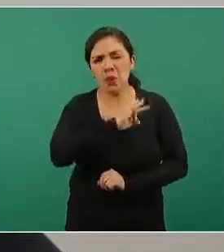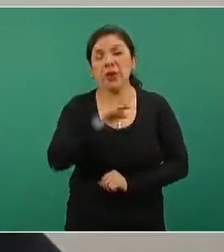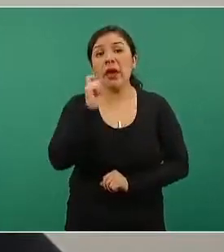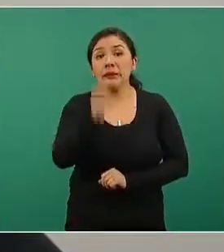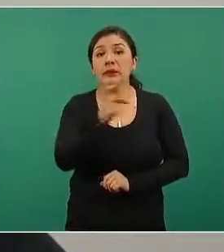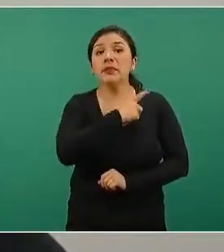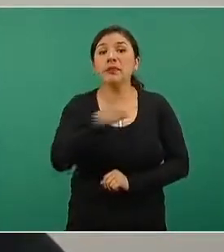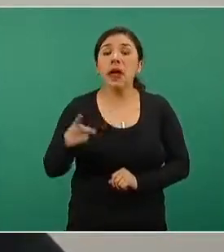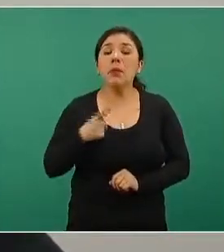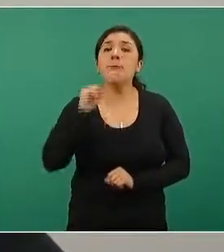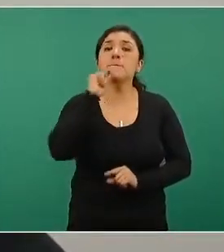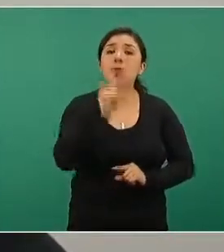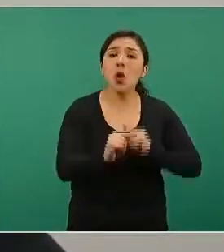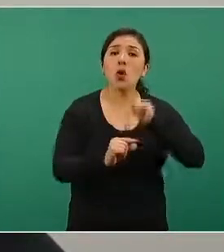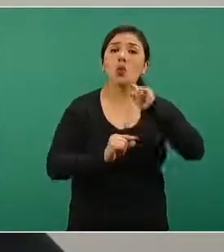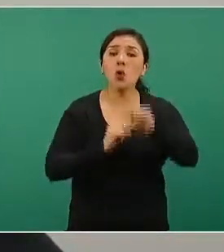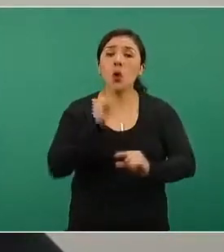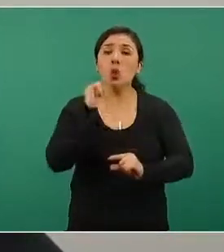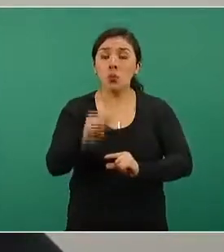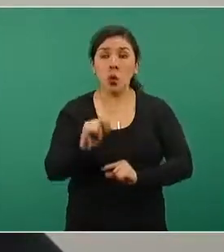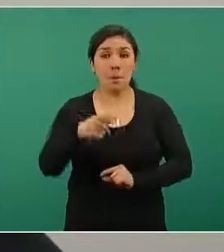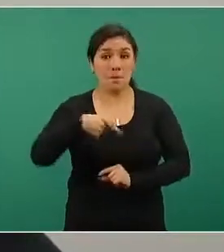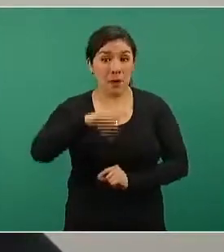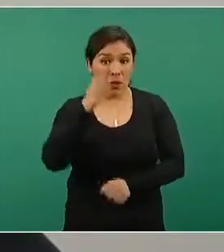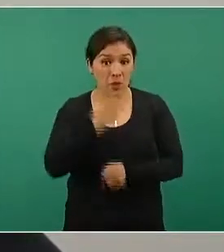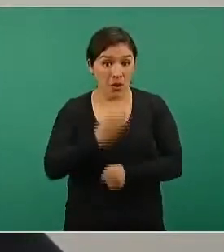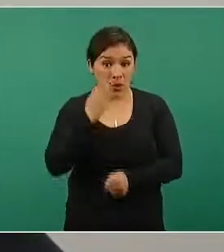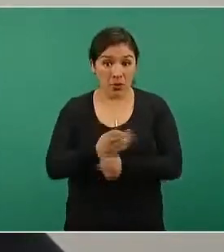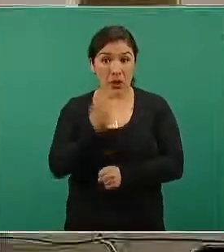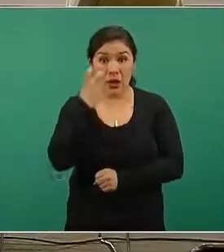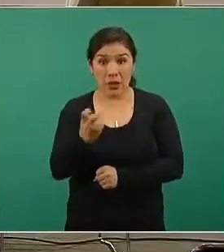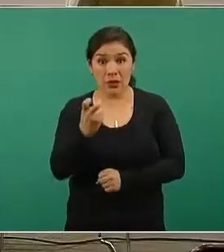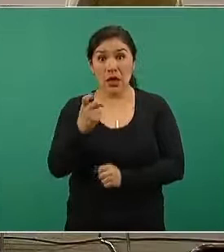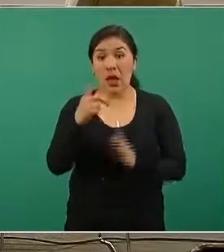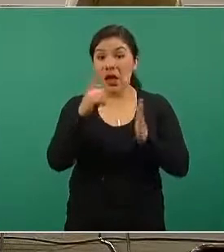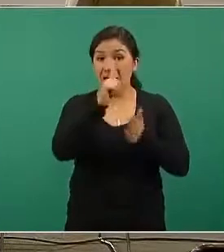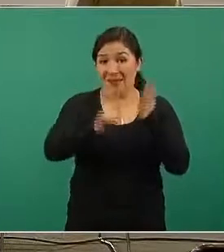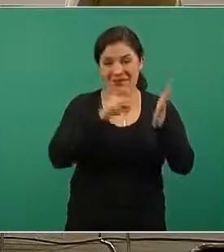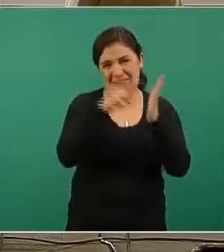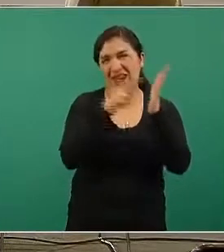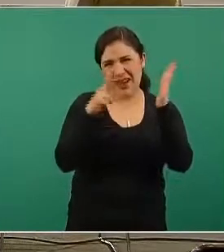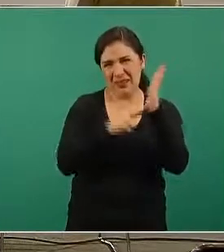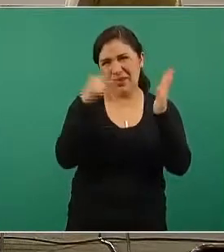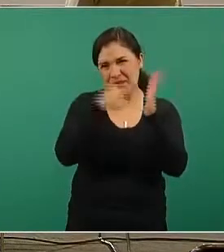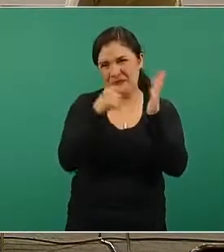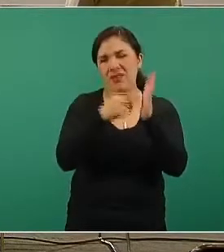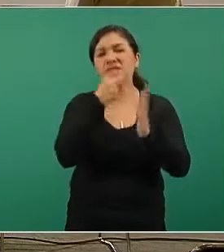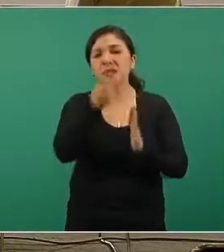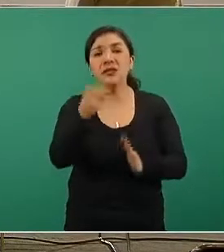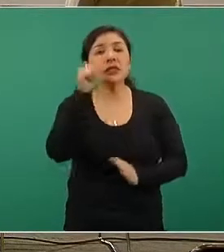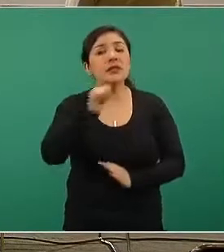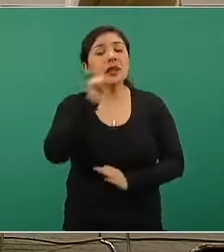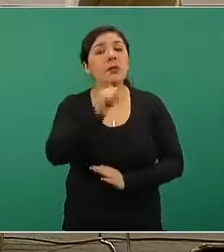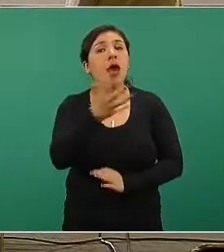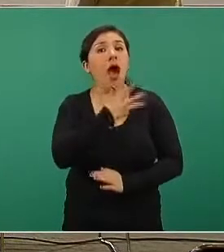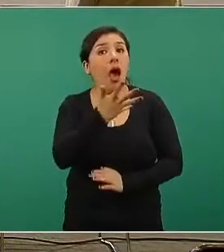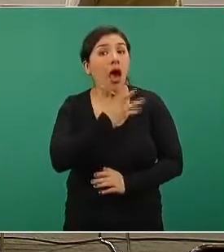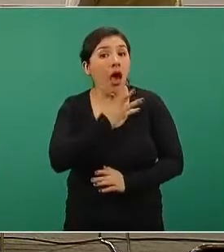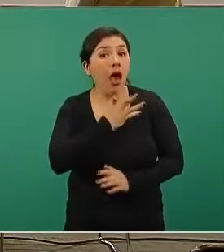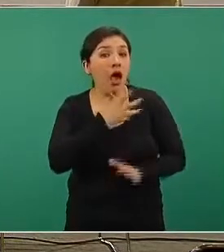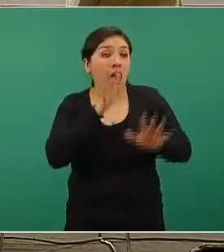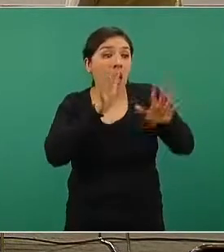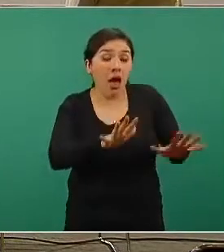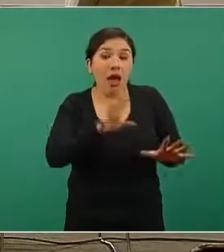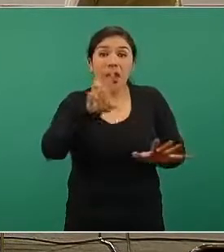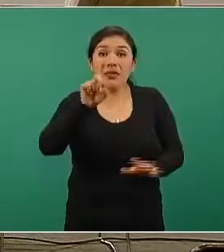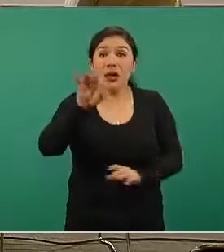reconversión paulatina, pero aunque ésta se inicie, el mismo lineamiento mantiene que siempre debe haber un 30% de la